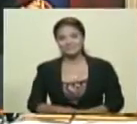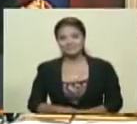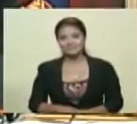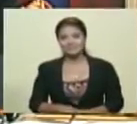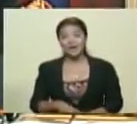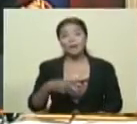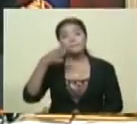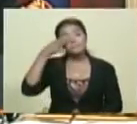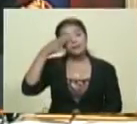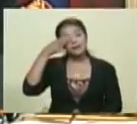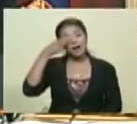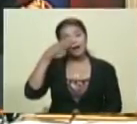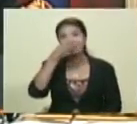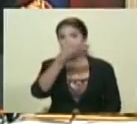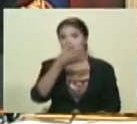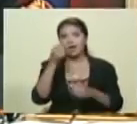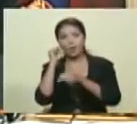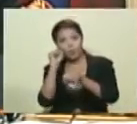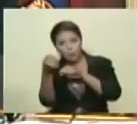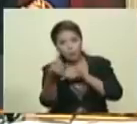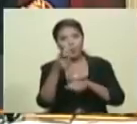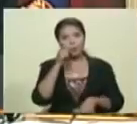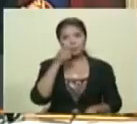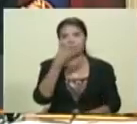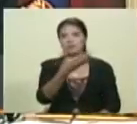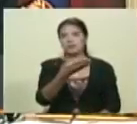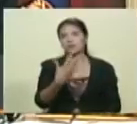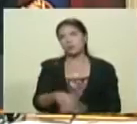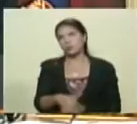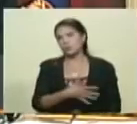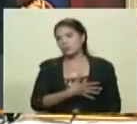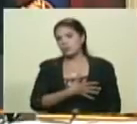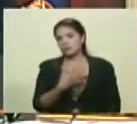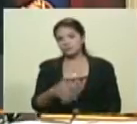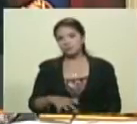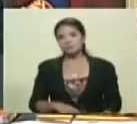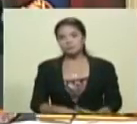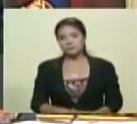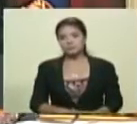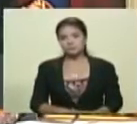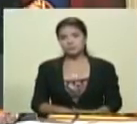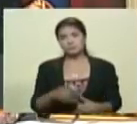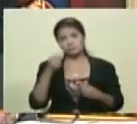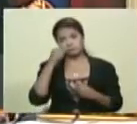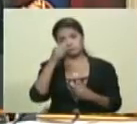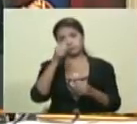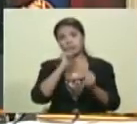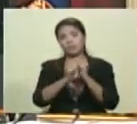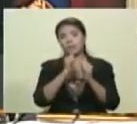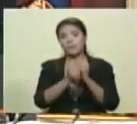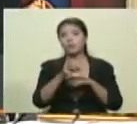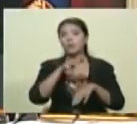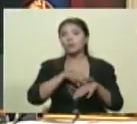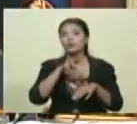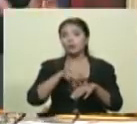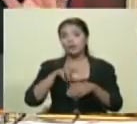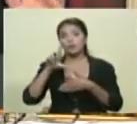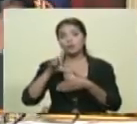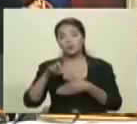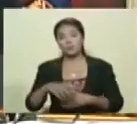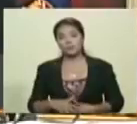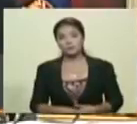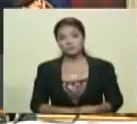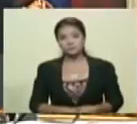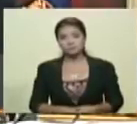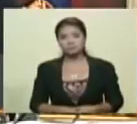Piratas de Pittsburgh, claro, Roberto Clemente. Claro. Gloria del deporte puertorriqueño y latinoamericano. Ahí